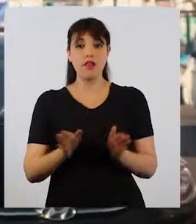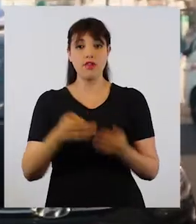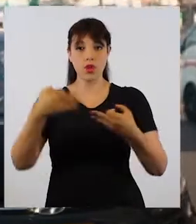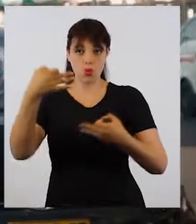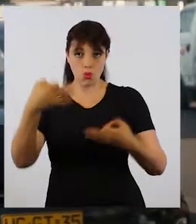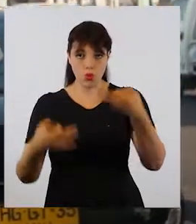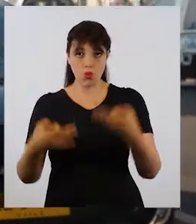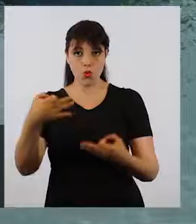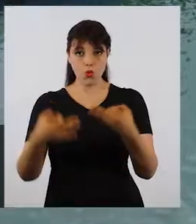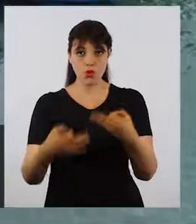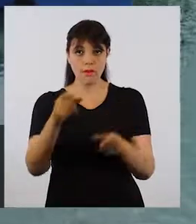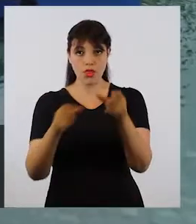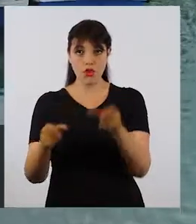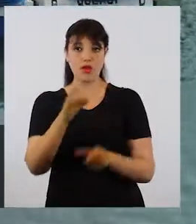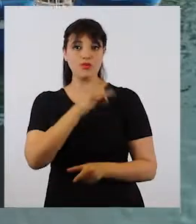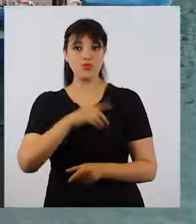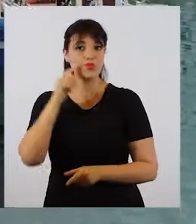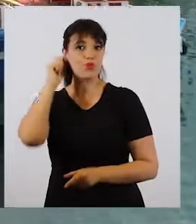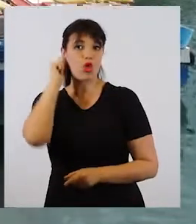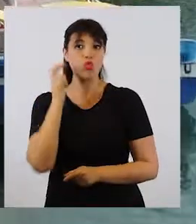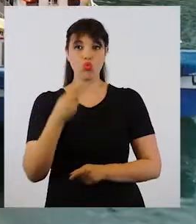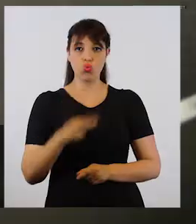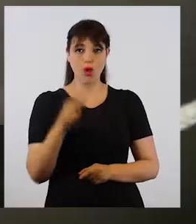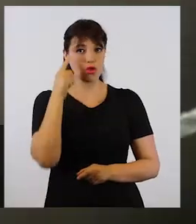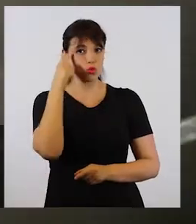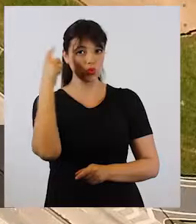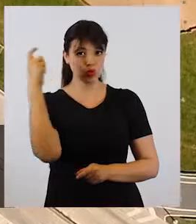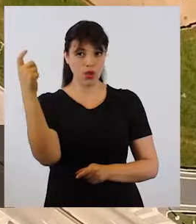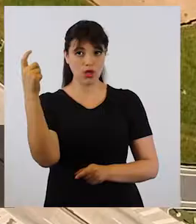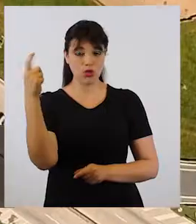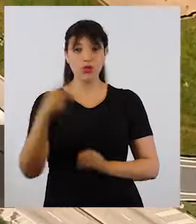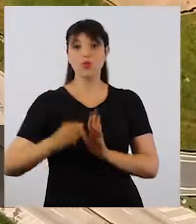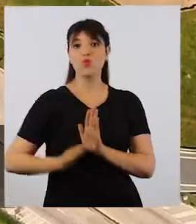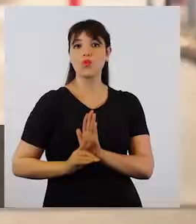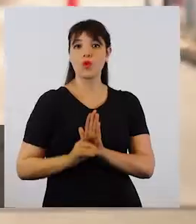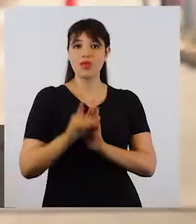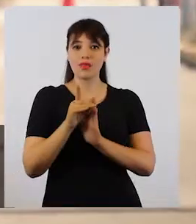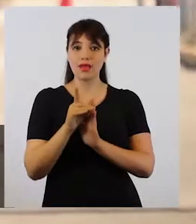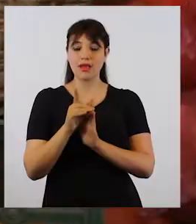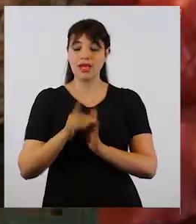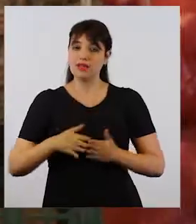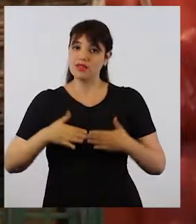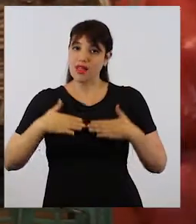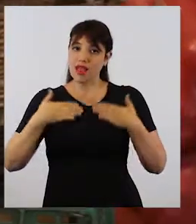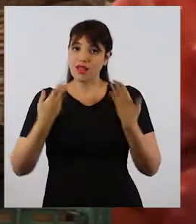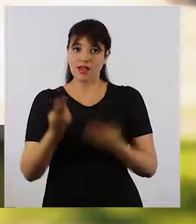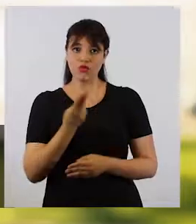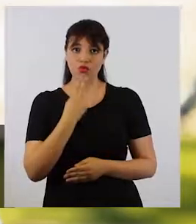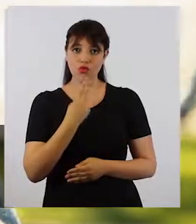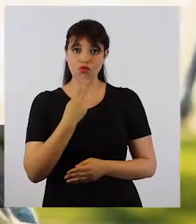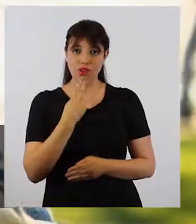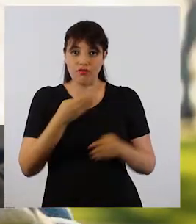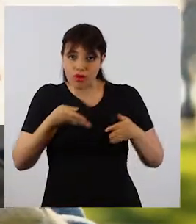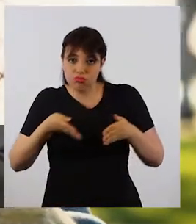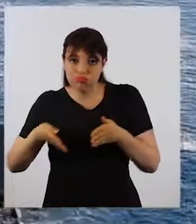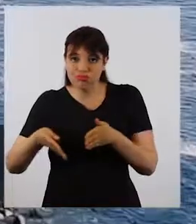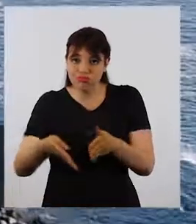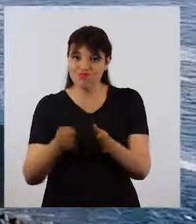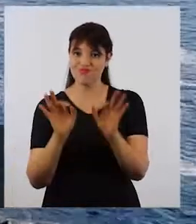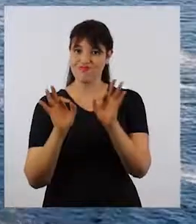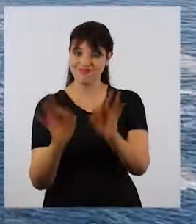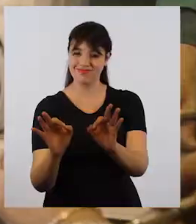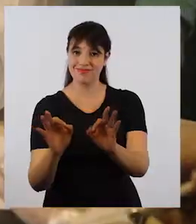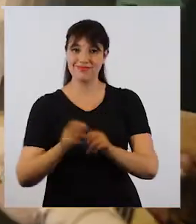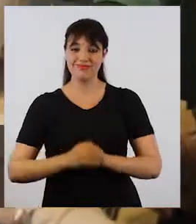donde cada chileno pueda ser dueño de sus sueños su progreso y sienta que su vida va por el camino